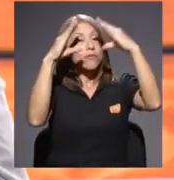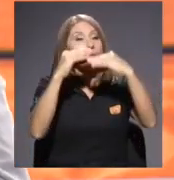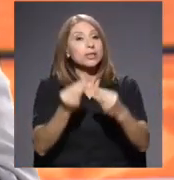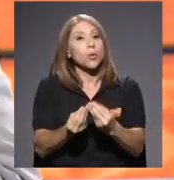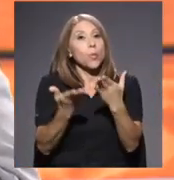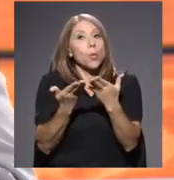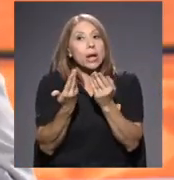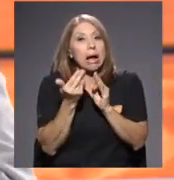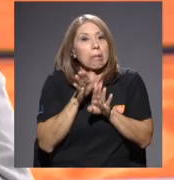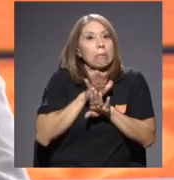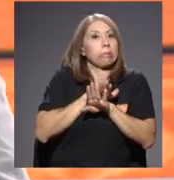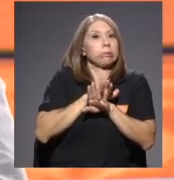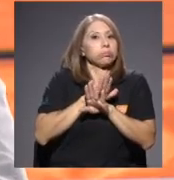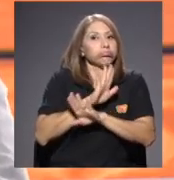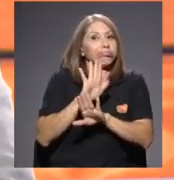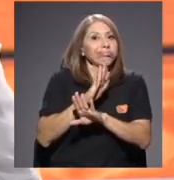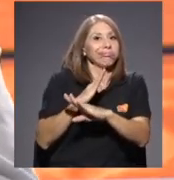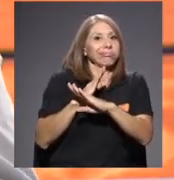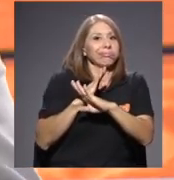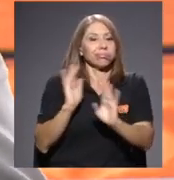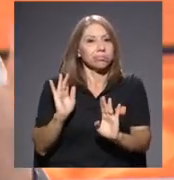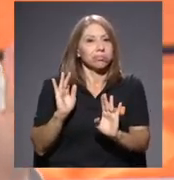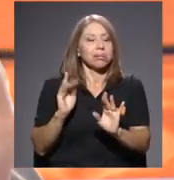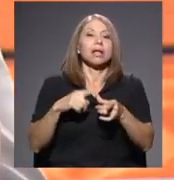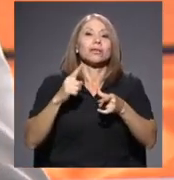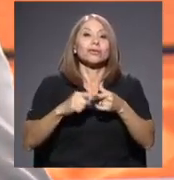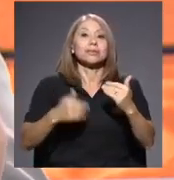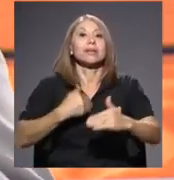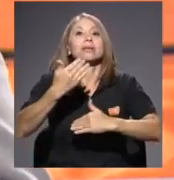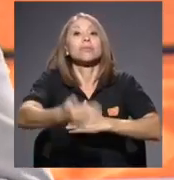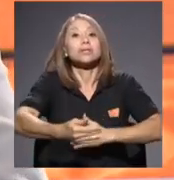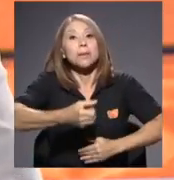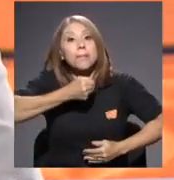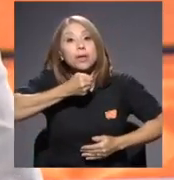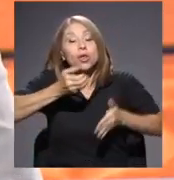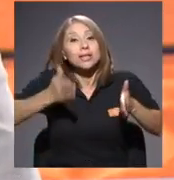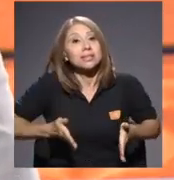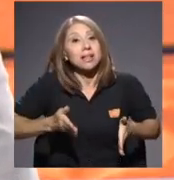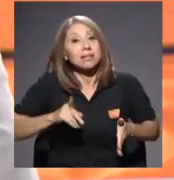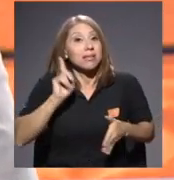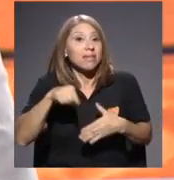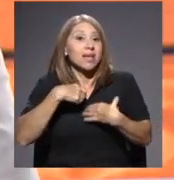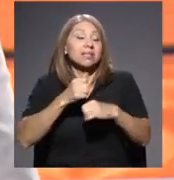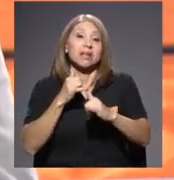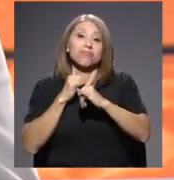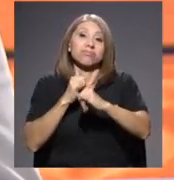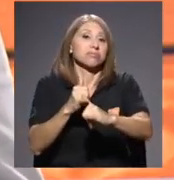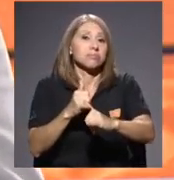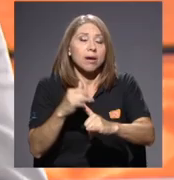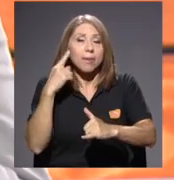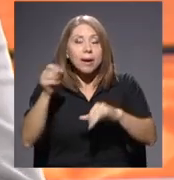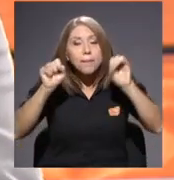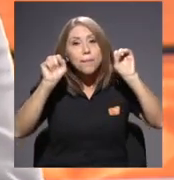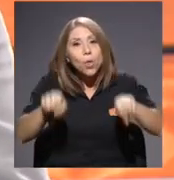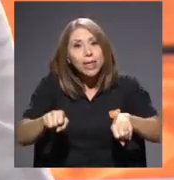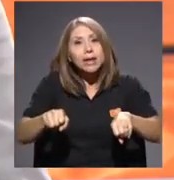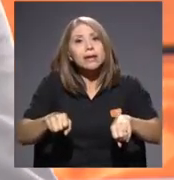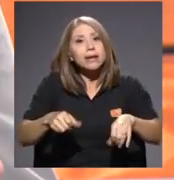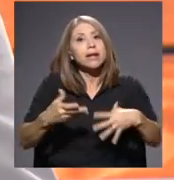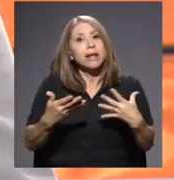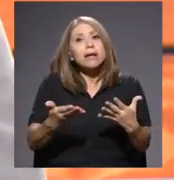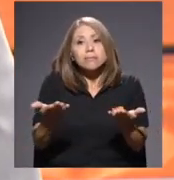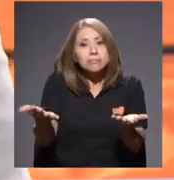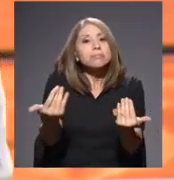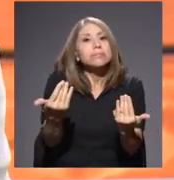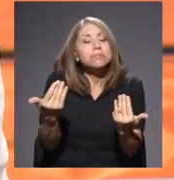que ha tenido en un momento determinado que hacer que los periodistas recurran inclusive a recursos para poder reivindicar una